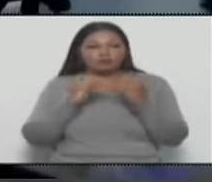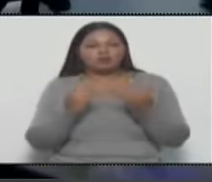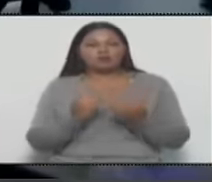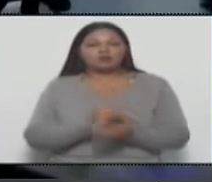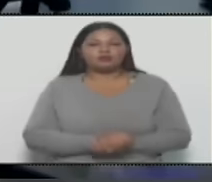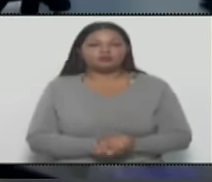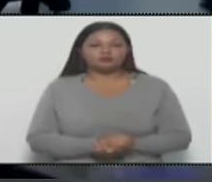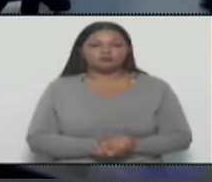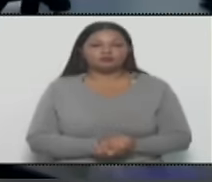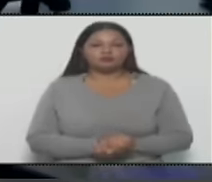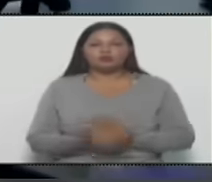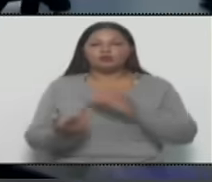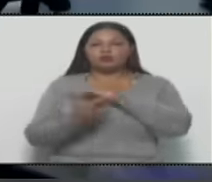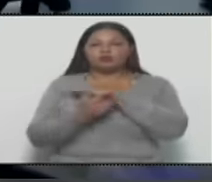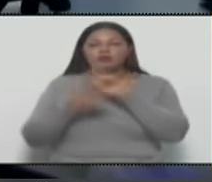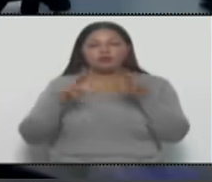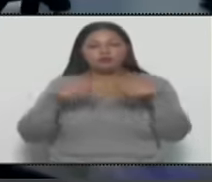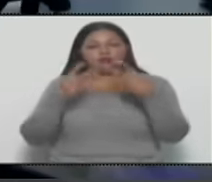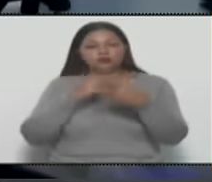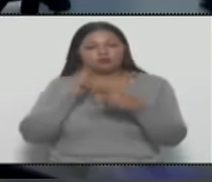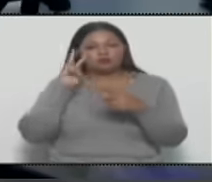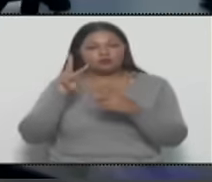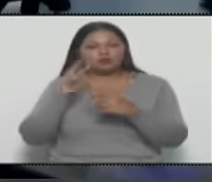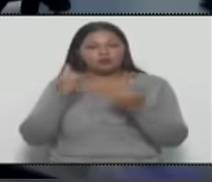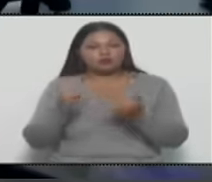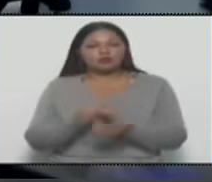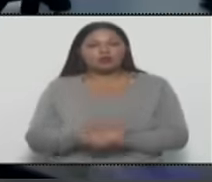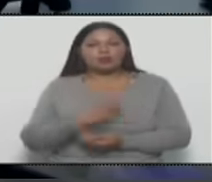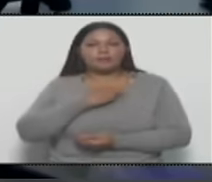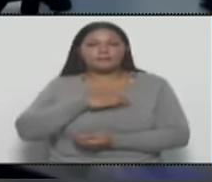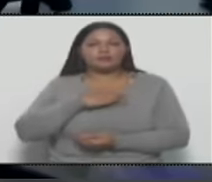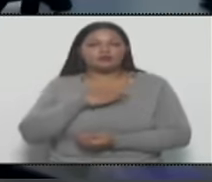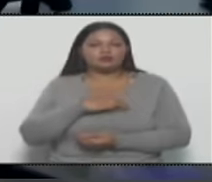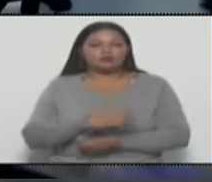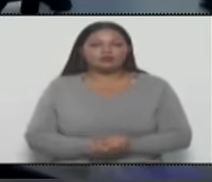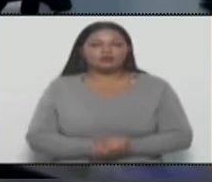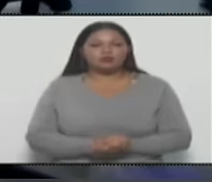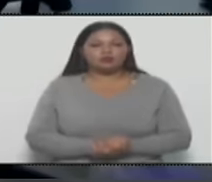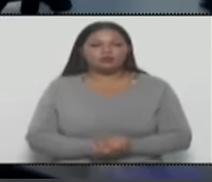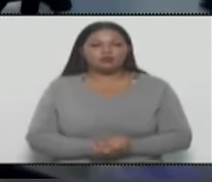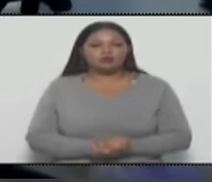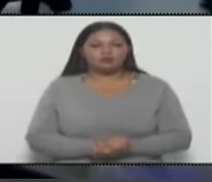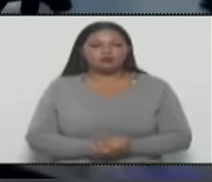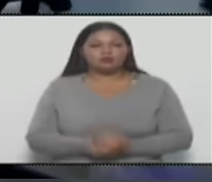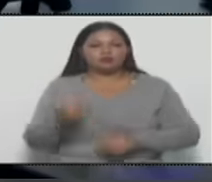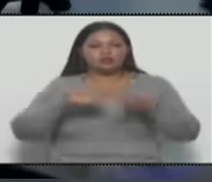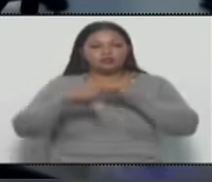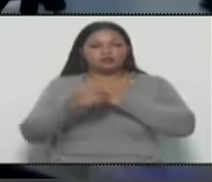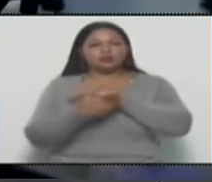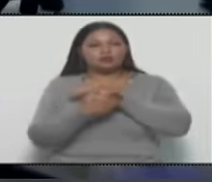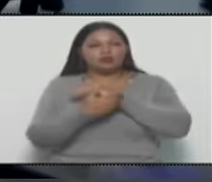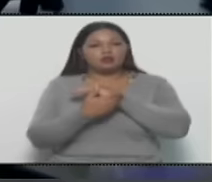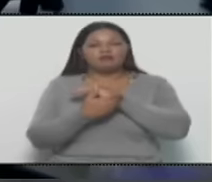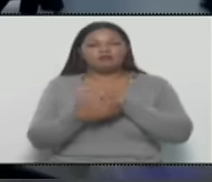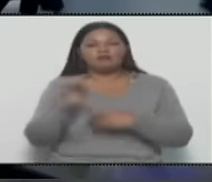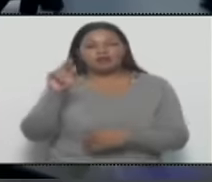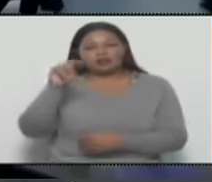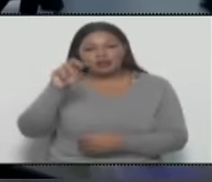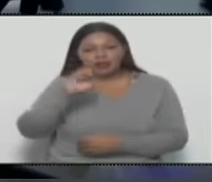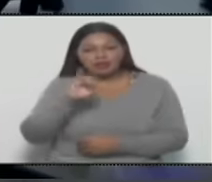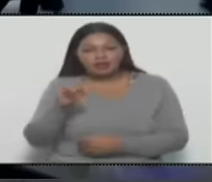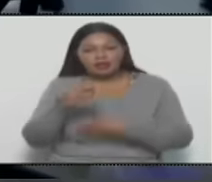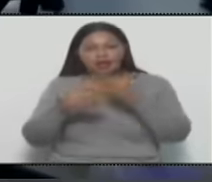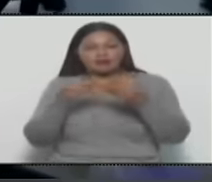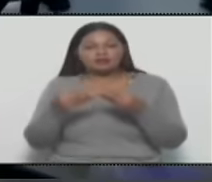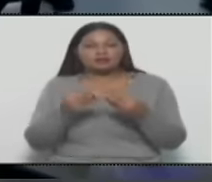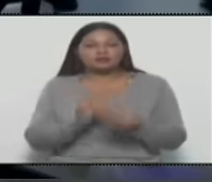Tecnología e Innovación, a través también de la gran misión, doctor Humberto, la gran misión de Ciencia, Tecnología e Innovación, doctor Humberto Fernández Morán, que